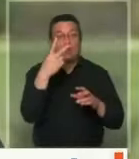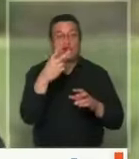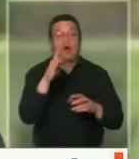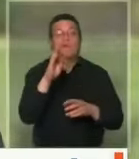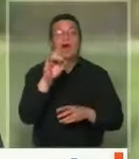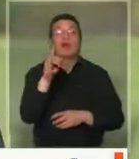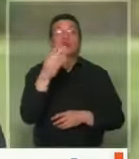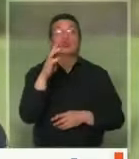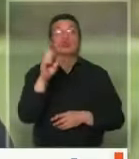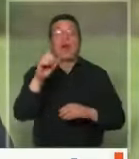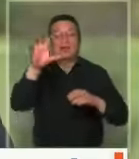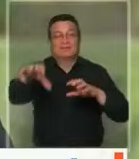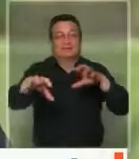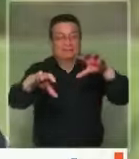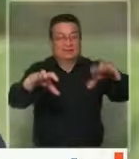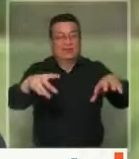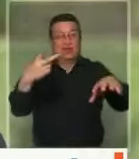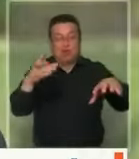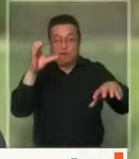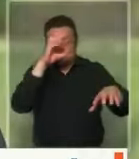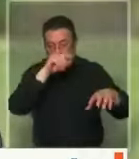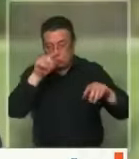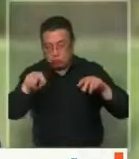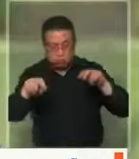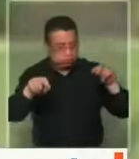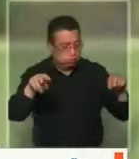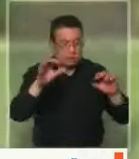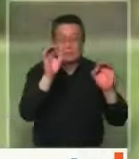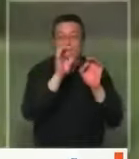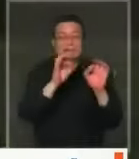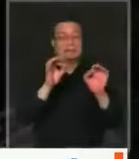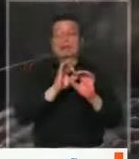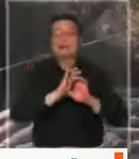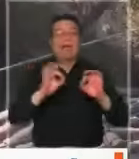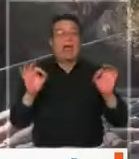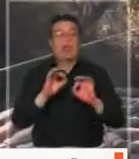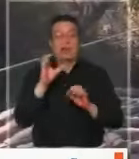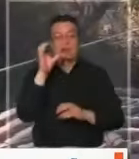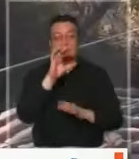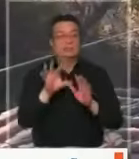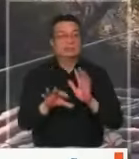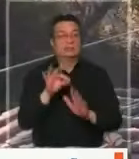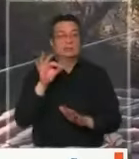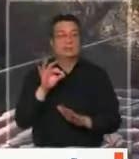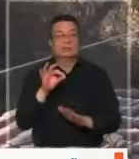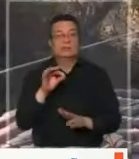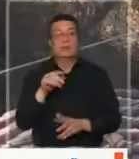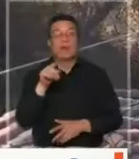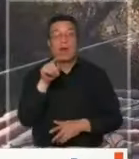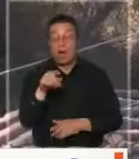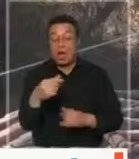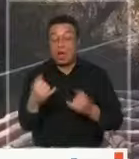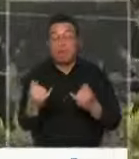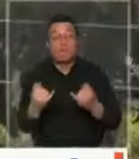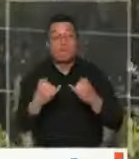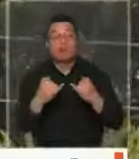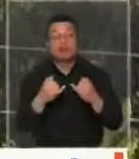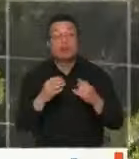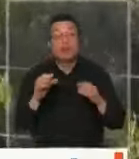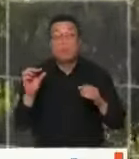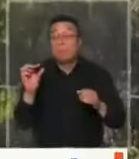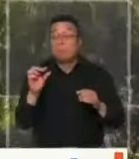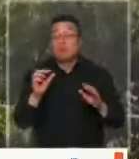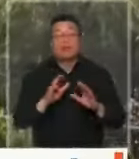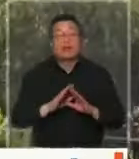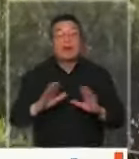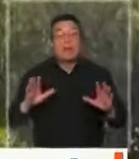2 microbasurales. Se buscó en estos 2 microbasurales y no se encontró absolutamente nada. Hasta ahí la información solo preliminar.